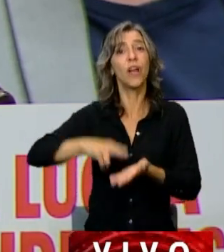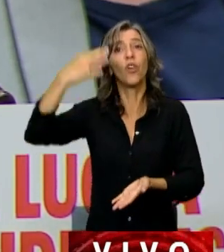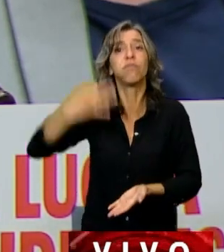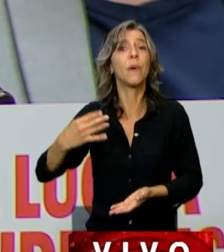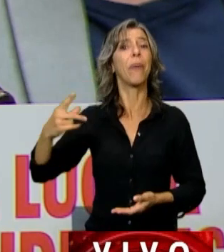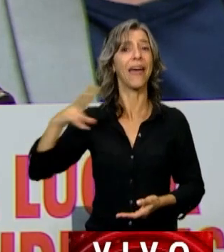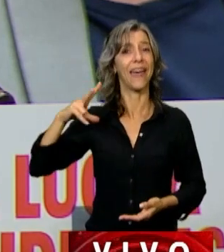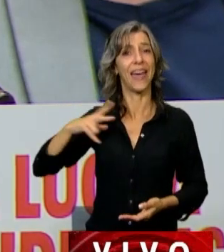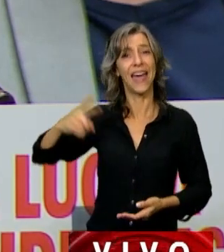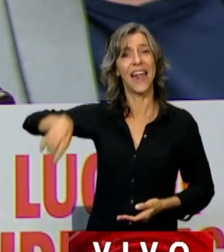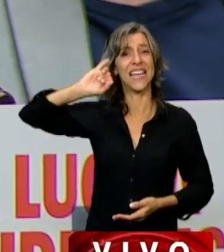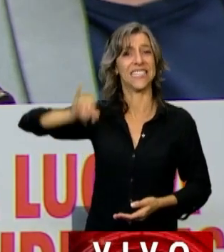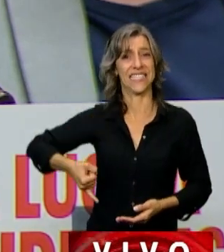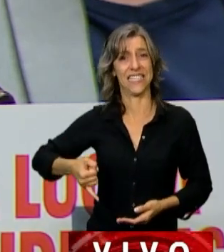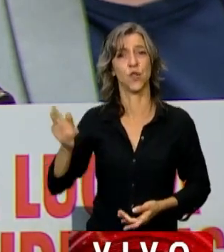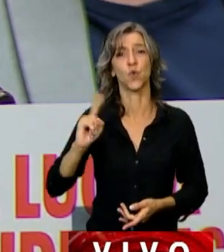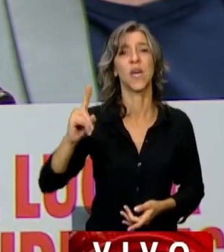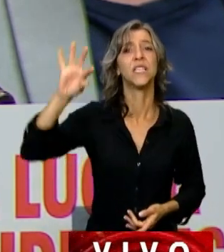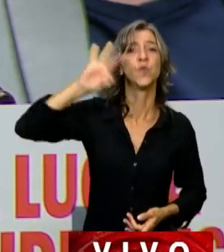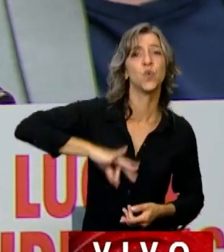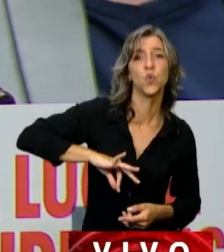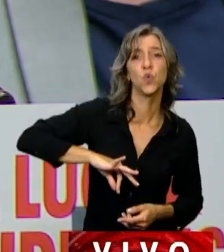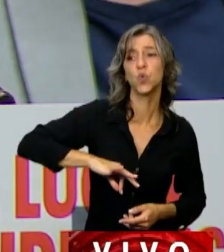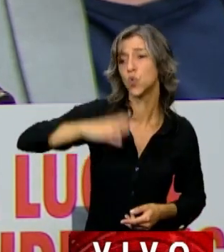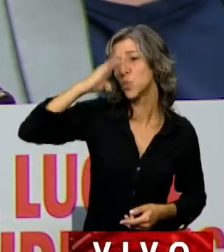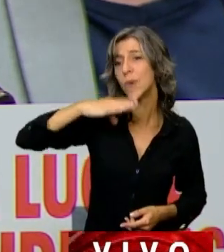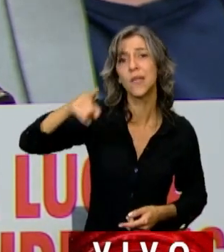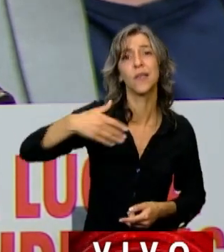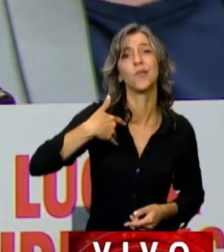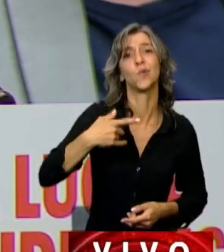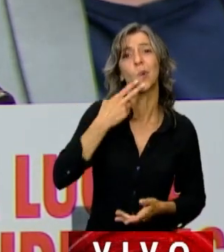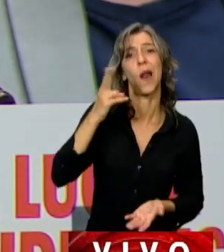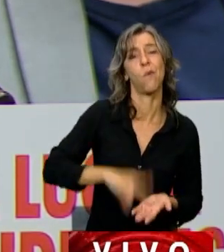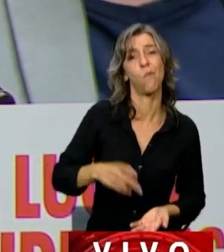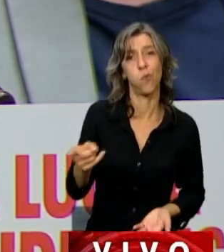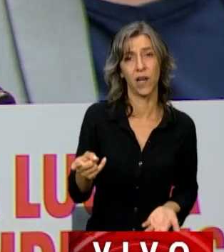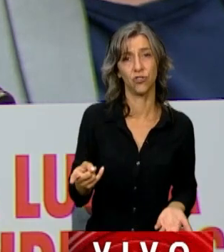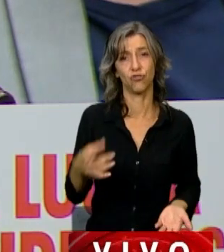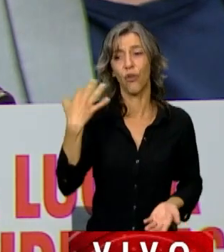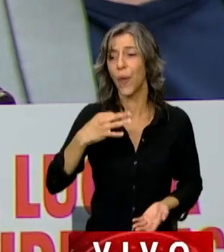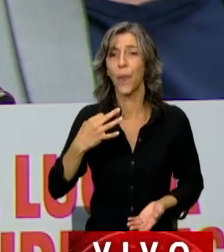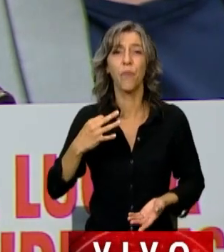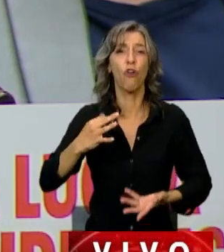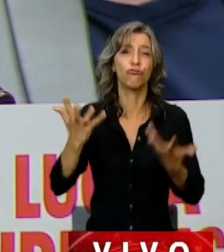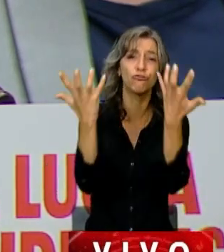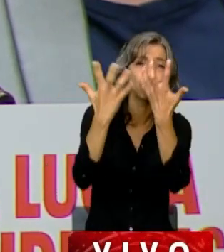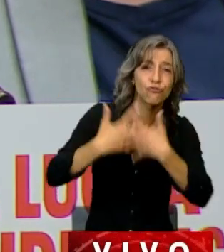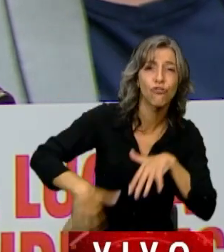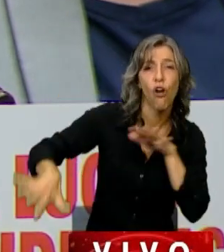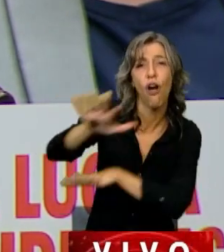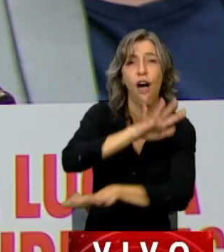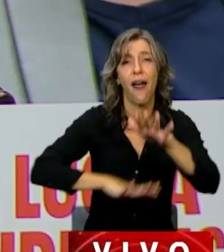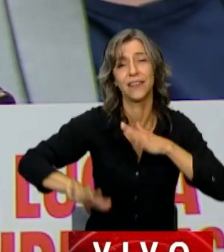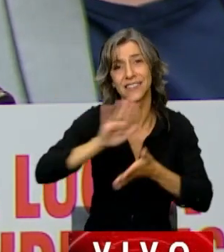familiar, eliminar el impuesto al salario, que realmente haya una reorganización integral de la economía en